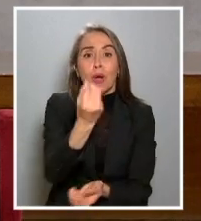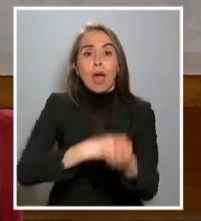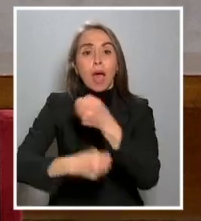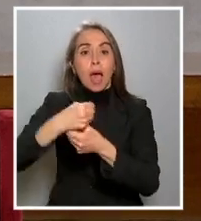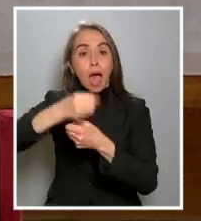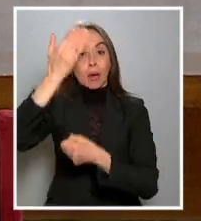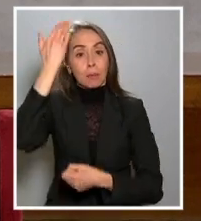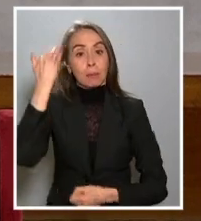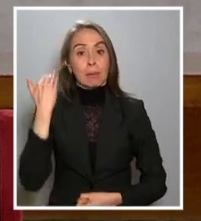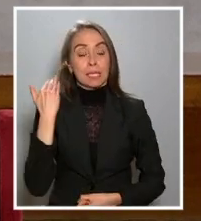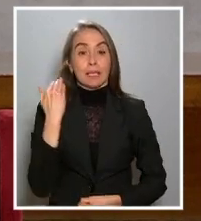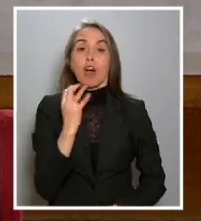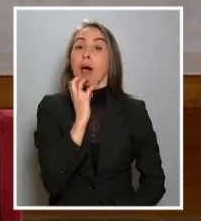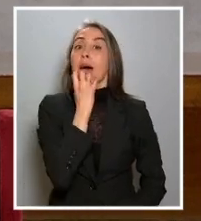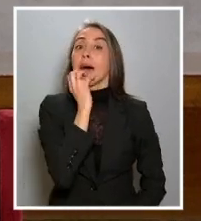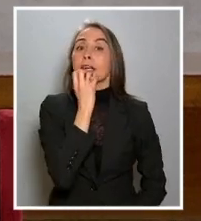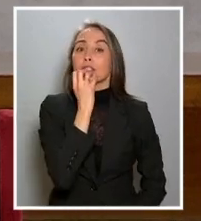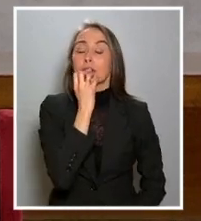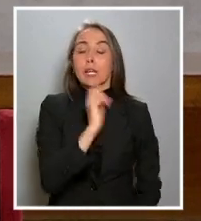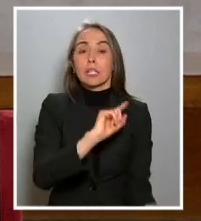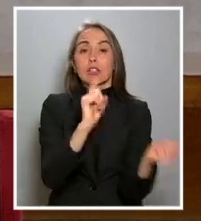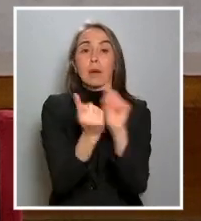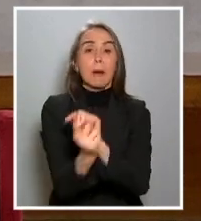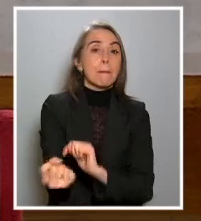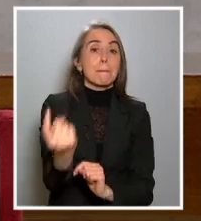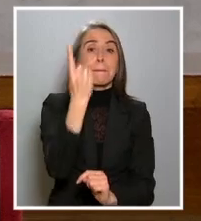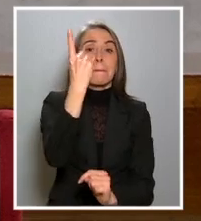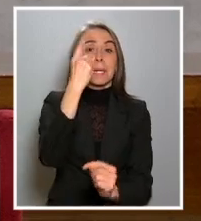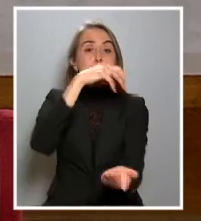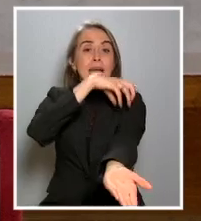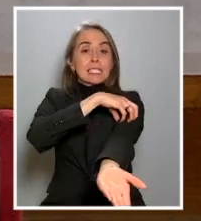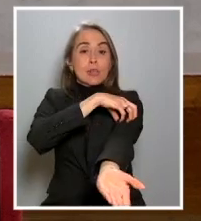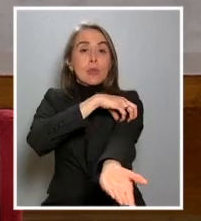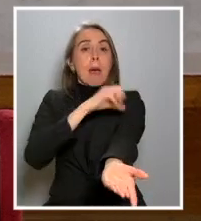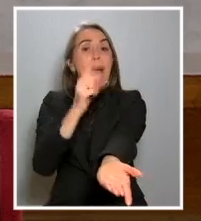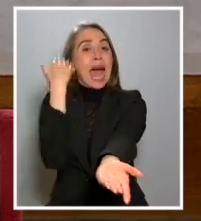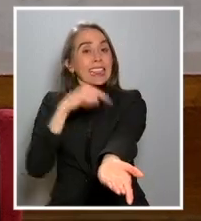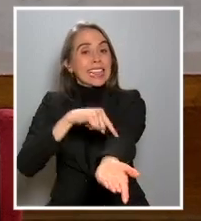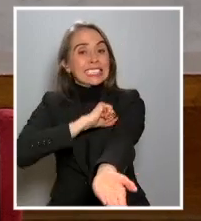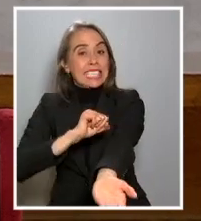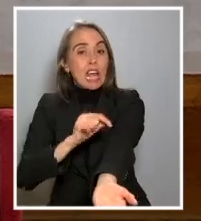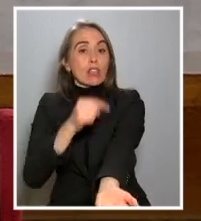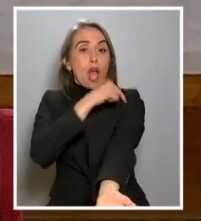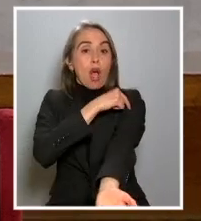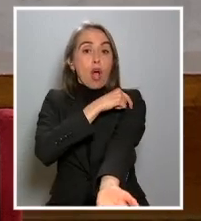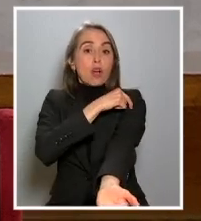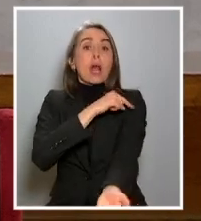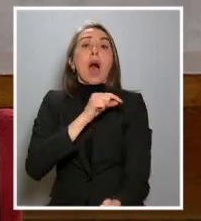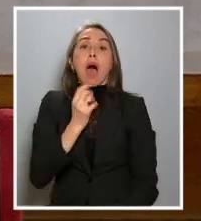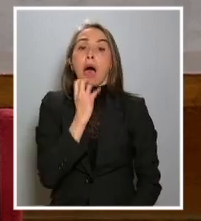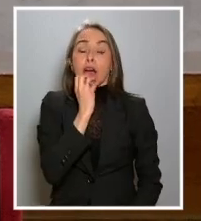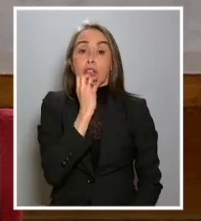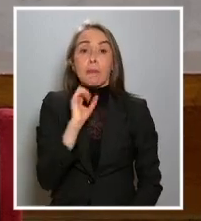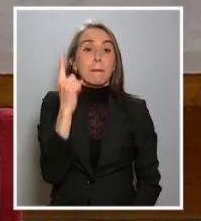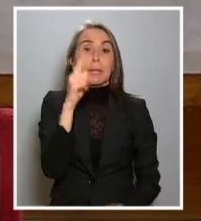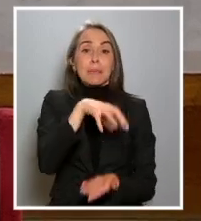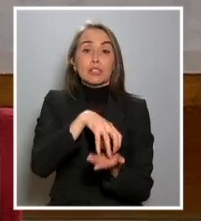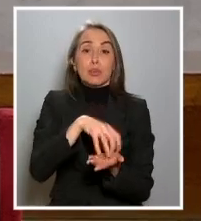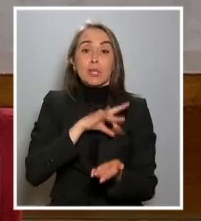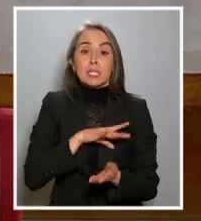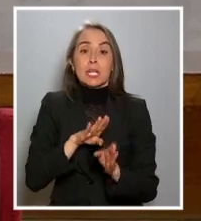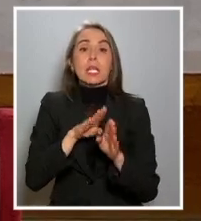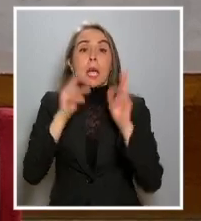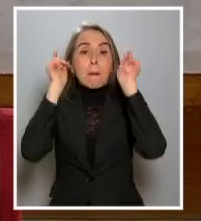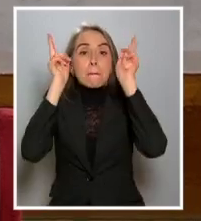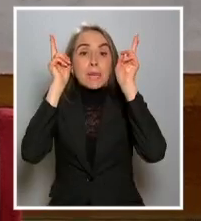pasado, Antofagasta se convirtió en la primera ciudad fuera de Santiago en tener buses eléctricos, a la que hace poquito se